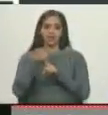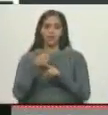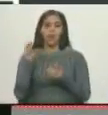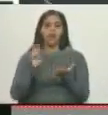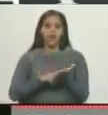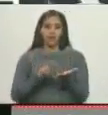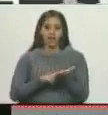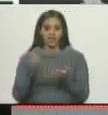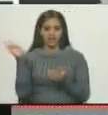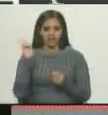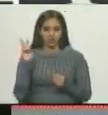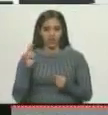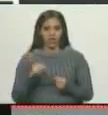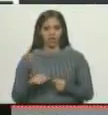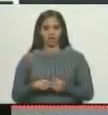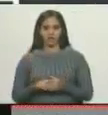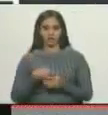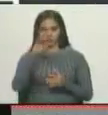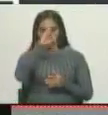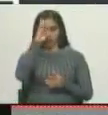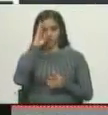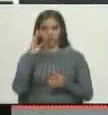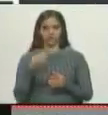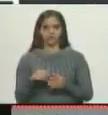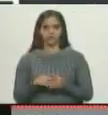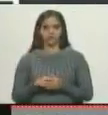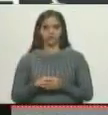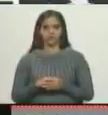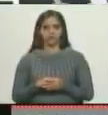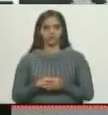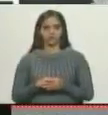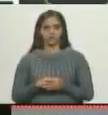de Venezuela. Diosdado Cabello, Rondón.